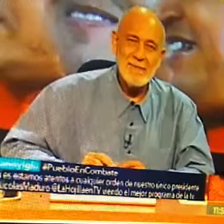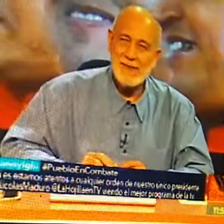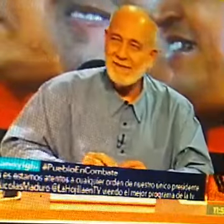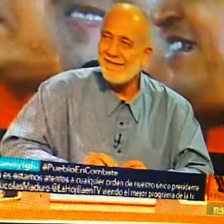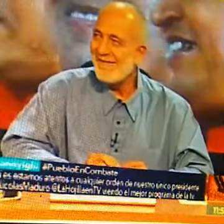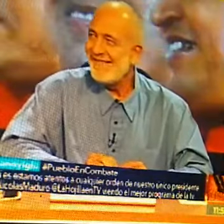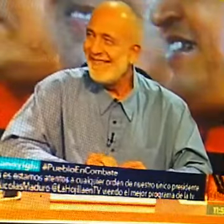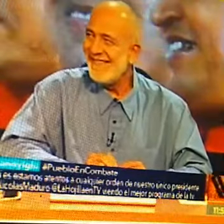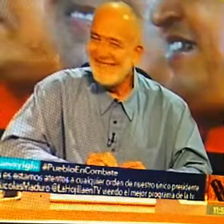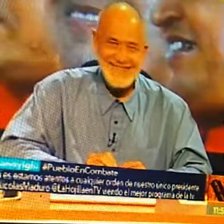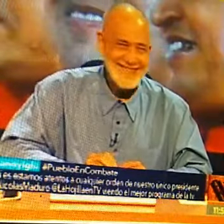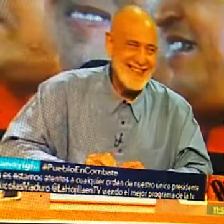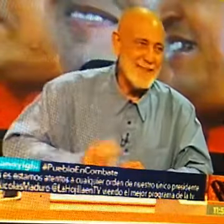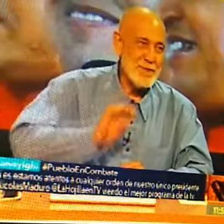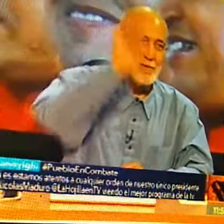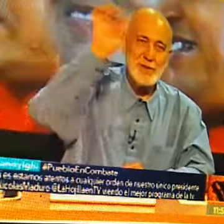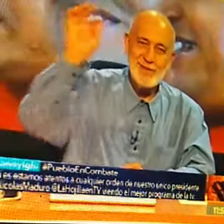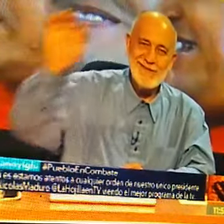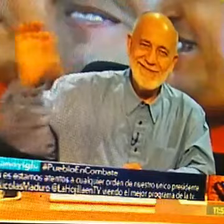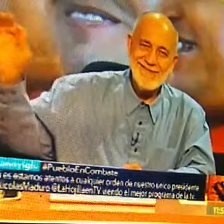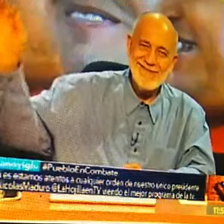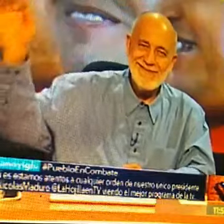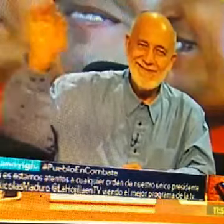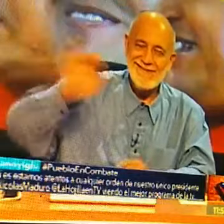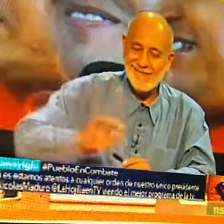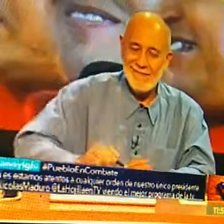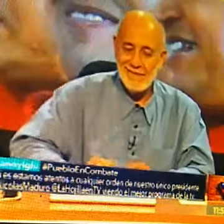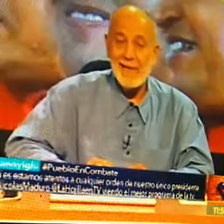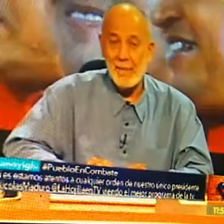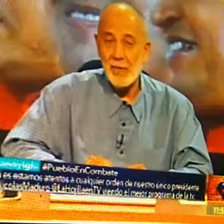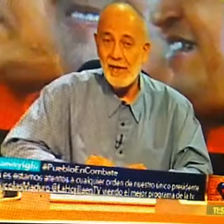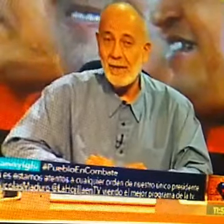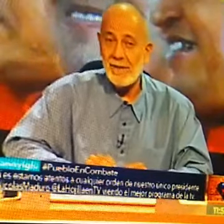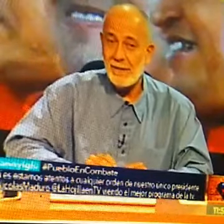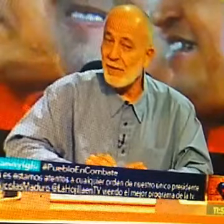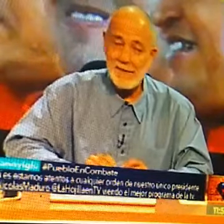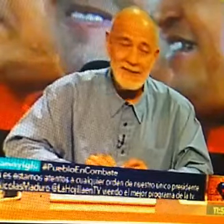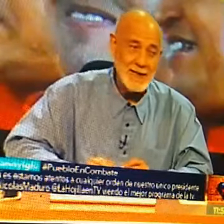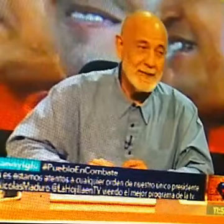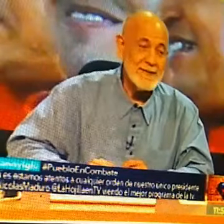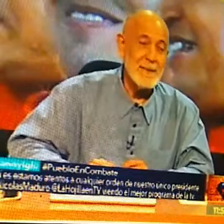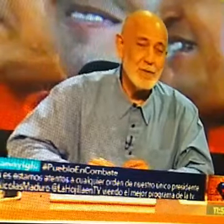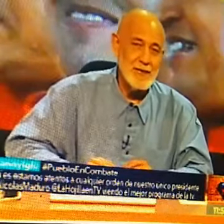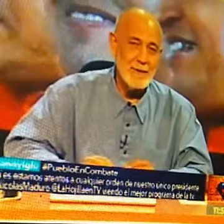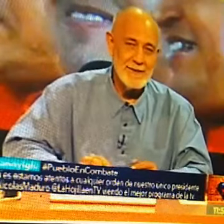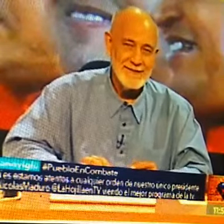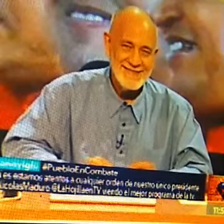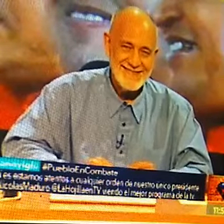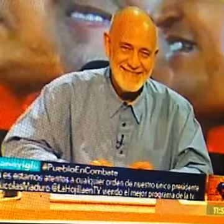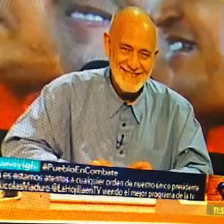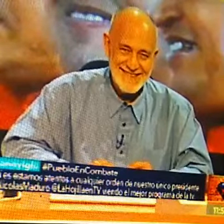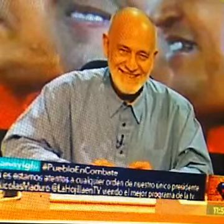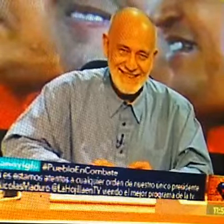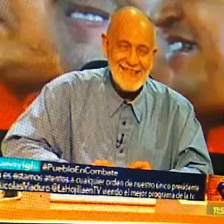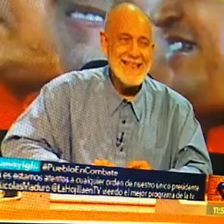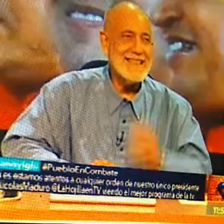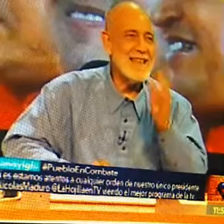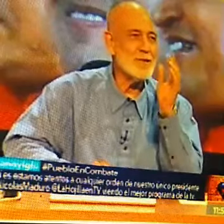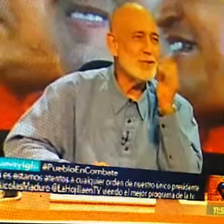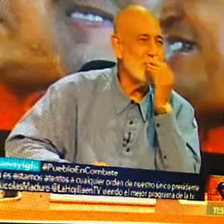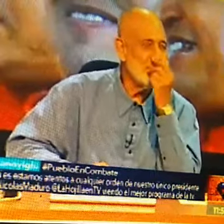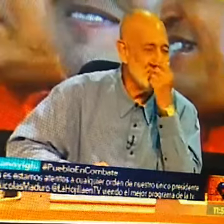fantasma. Anda por el mundo. Se llama Hugo Chávez. No solamente Carlos Marx, se llama Hugo Chávez. Desde